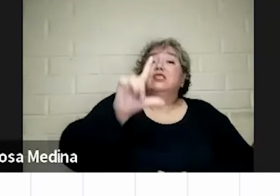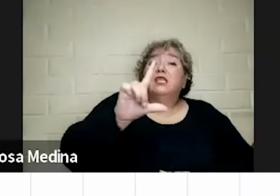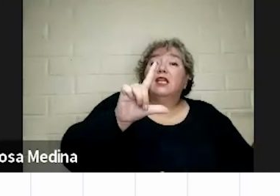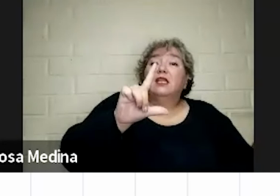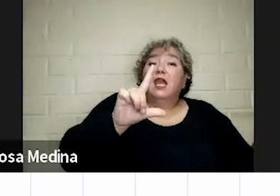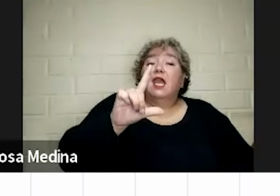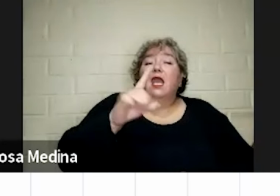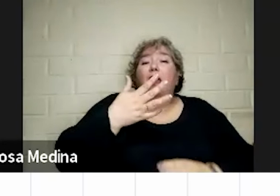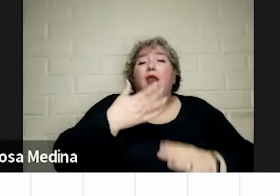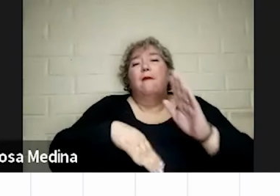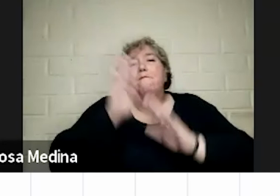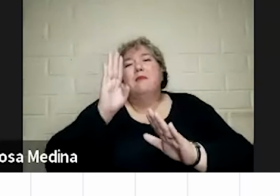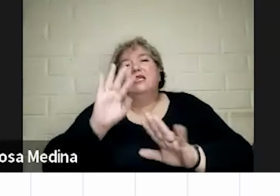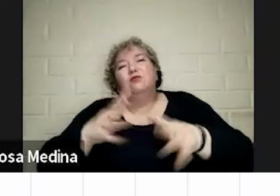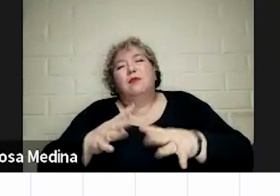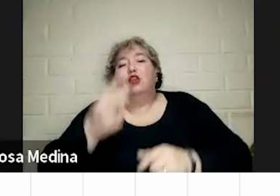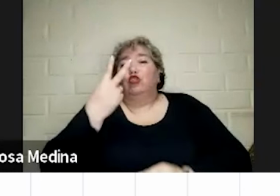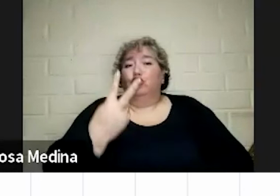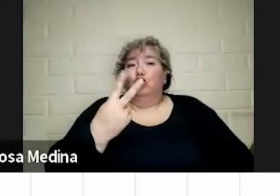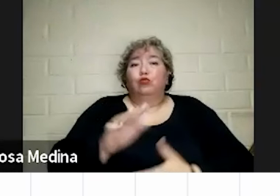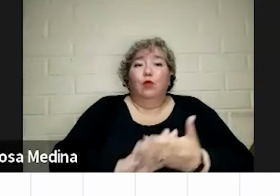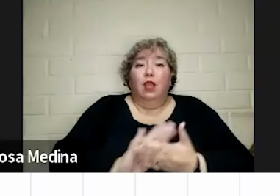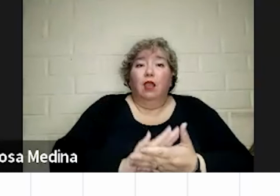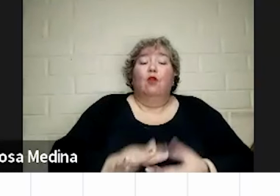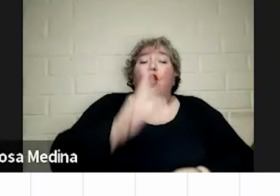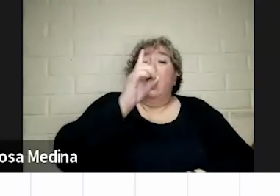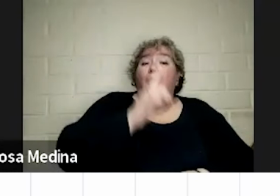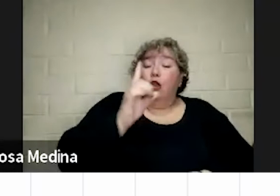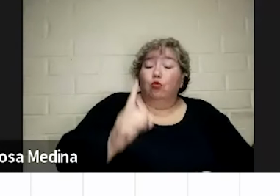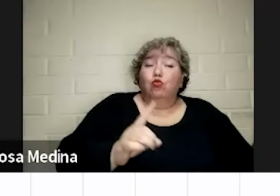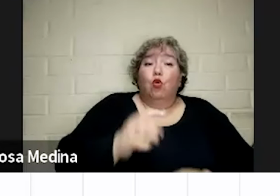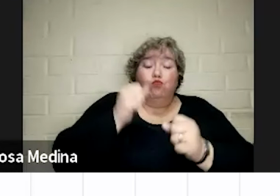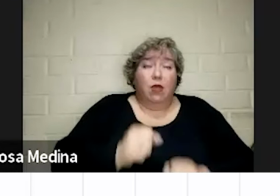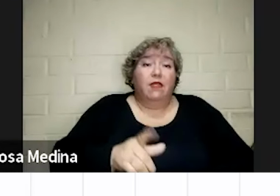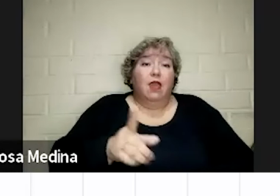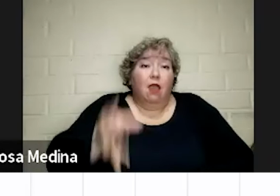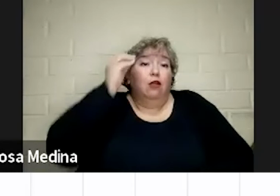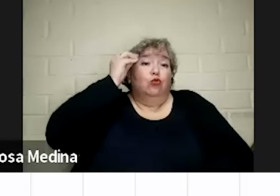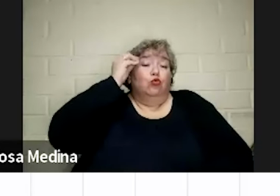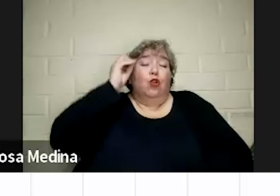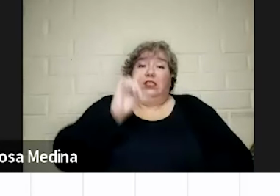¿Qué quiere decir eso? Que hay personas que pueden retener 7 unidades, otras que pueden retener